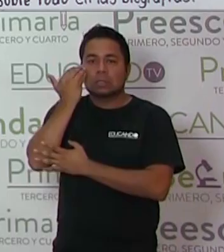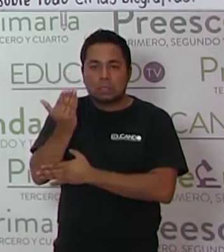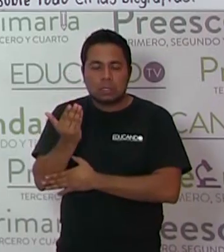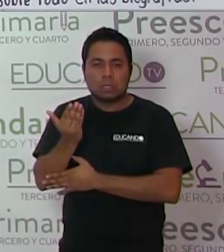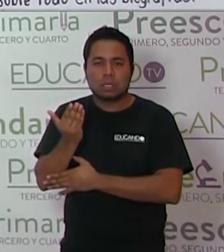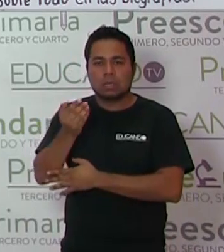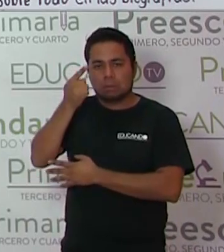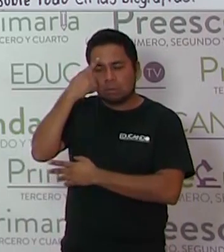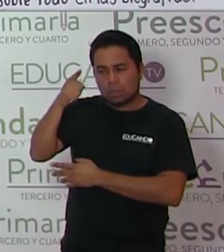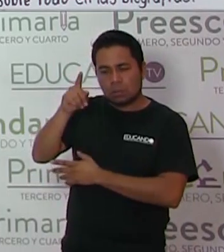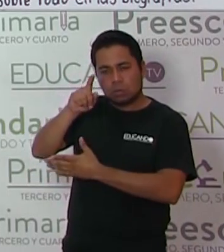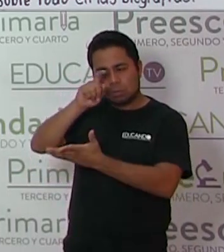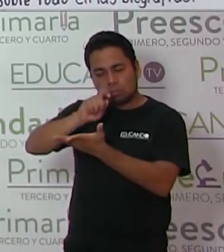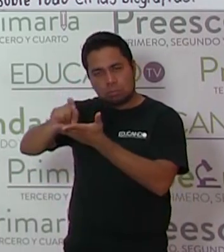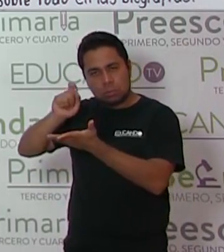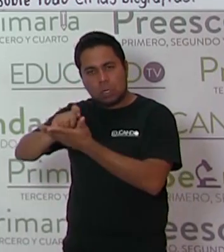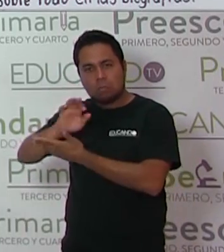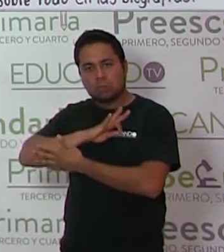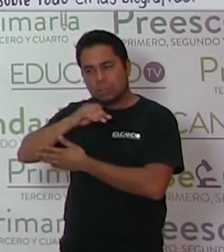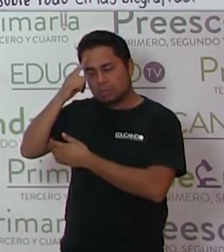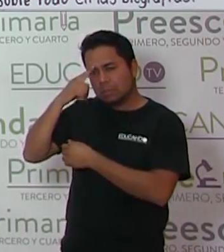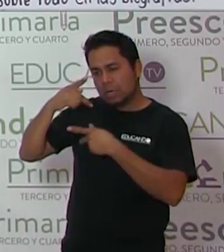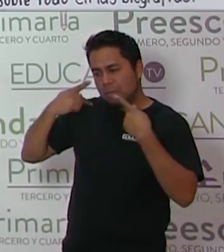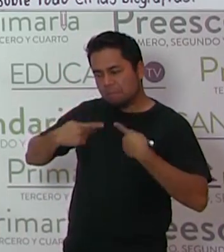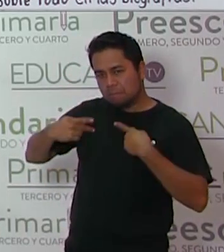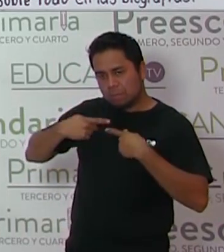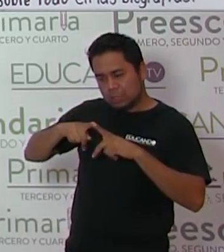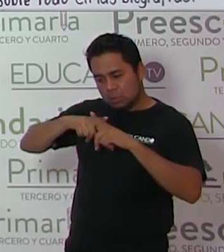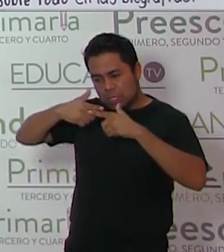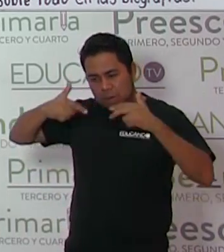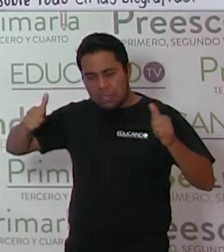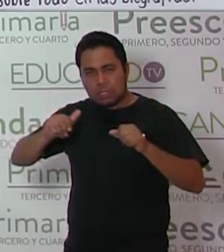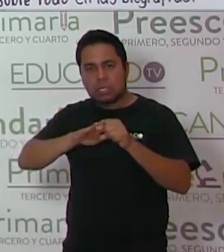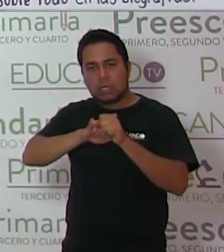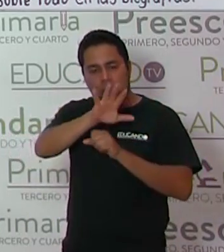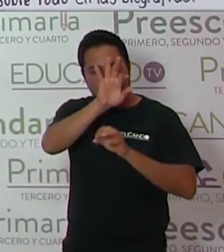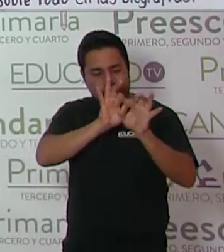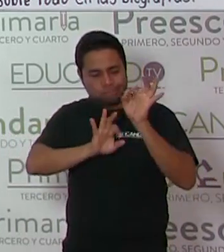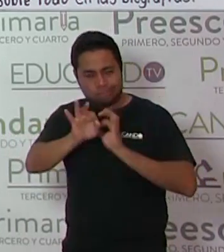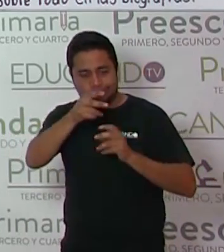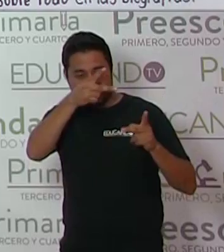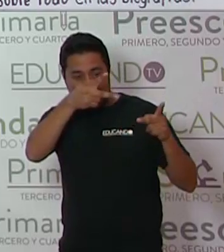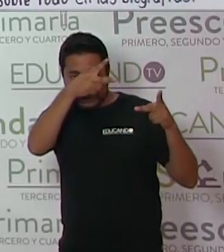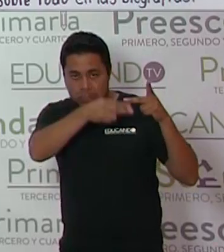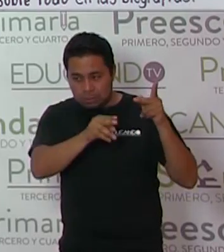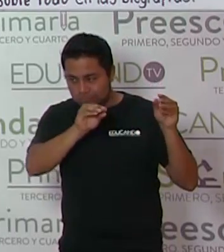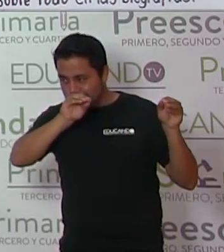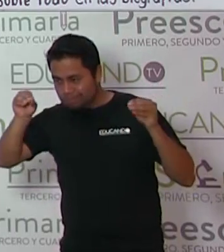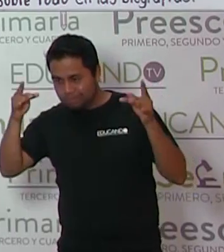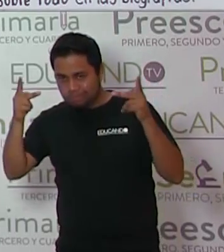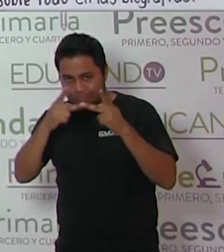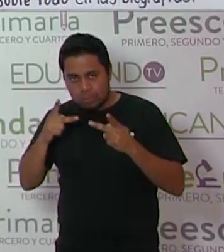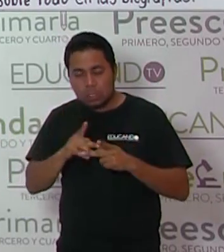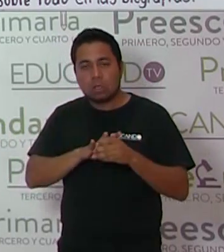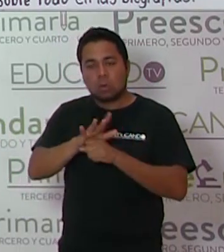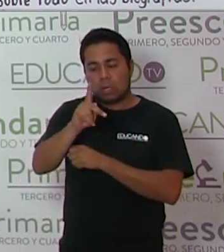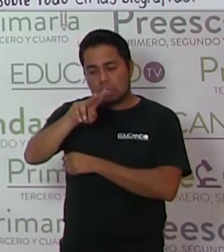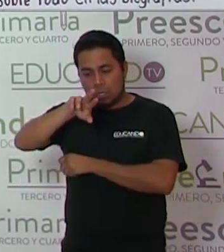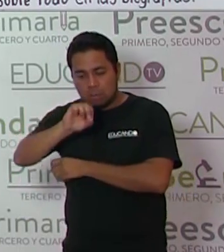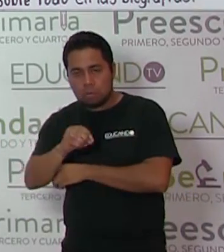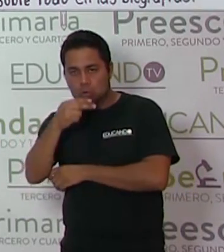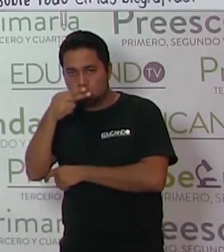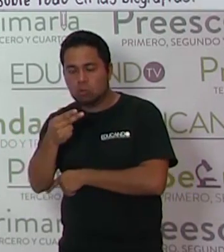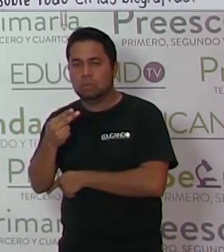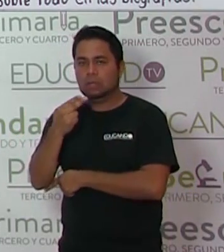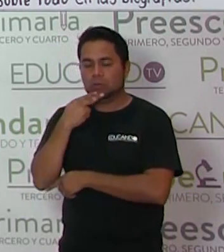nosotros podamos escribir a qué persona gramatical se refiere este fragmento y qué pronombre